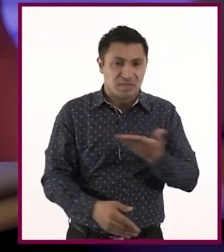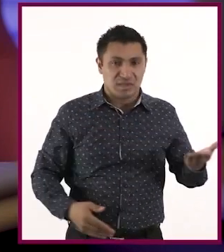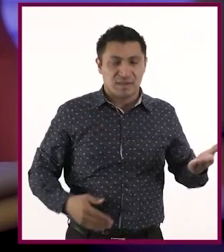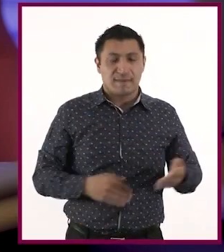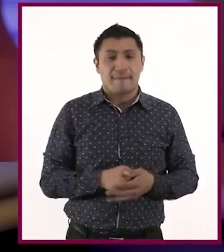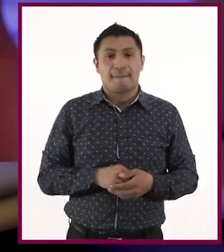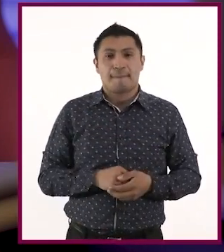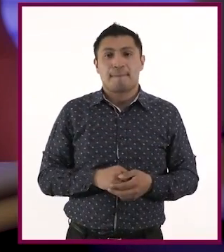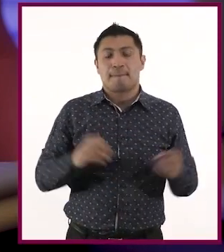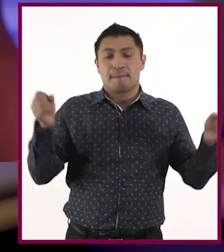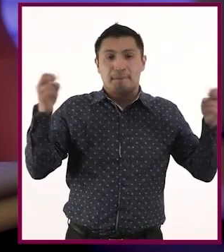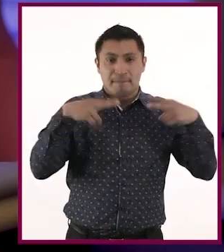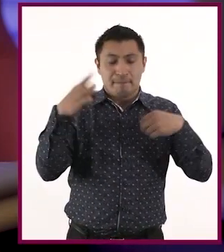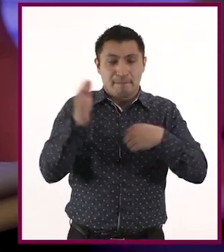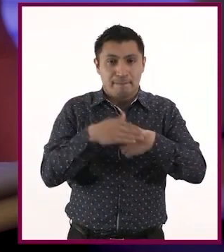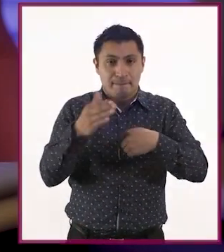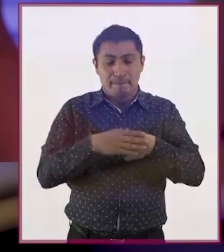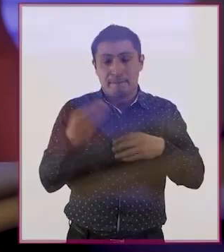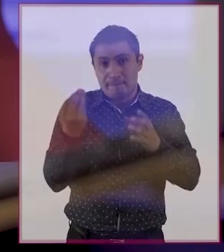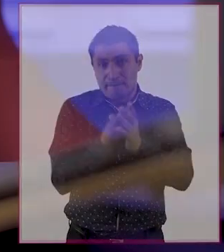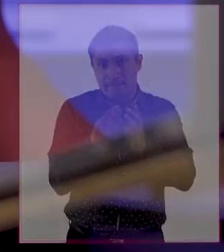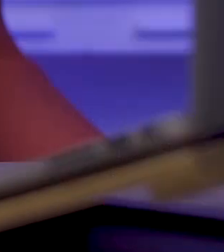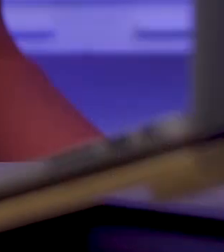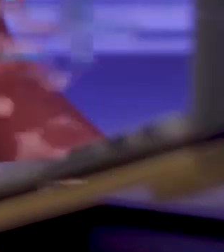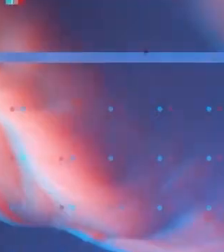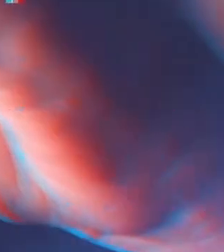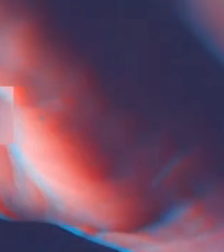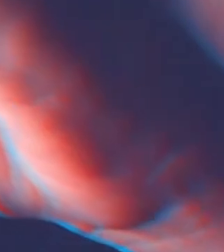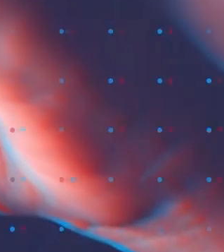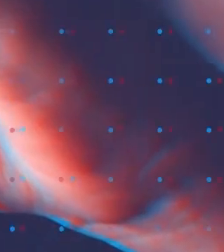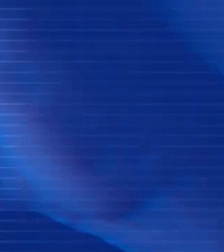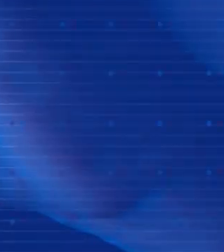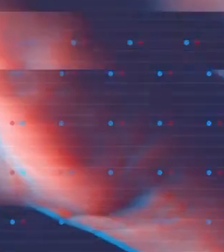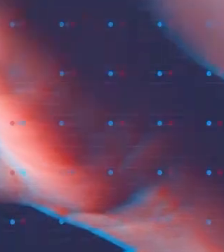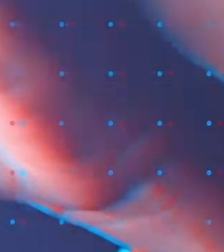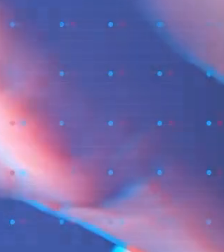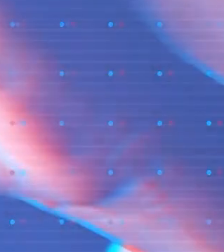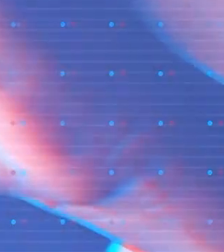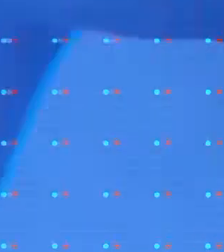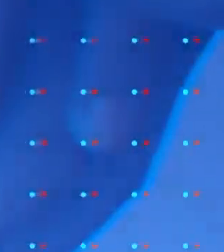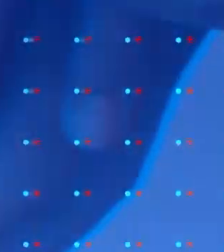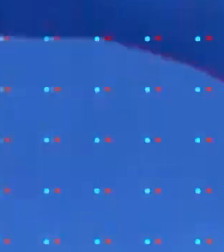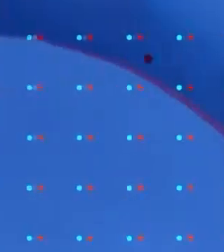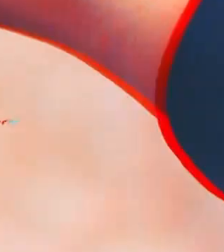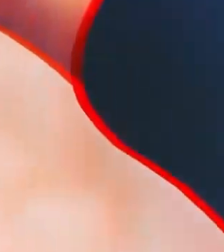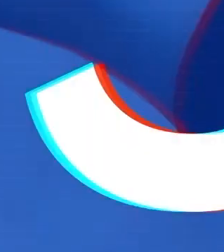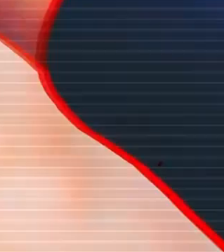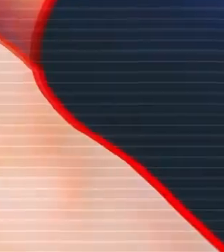pantalla. Nos vemos en el siguiente programa.